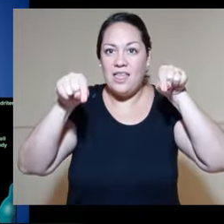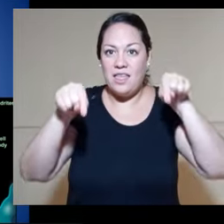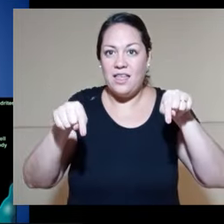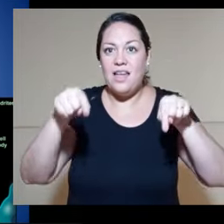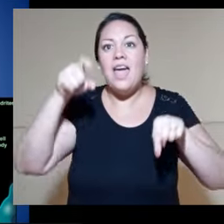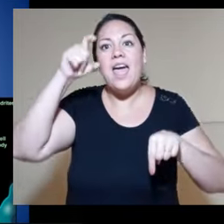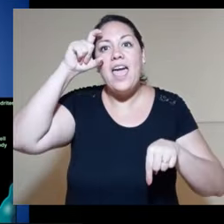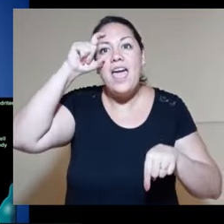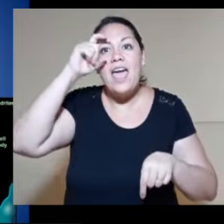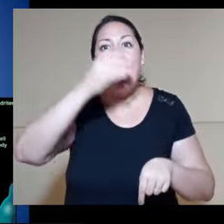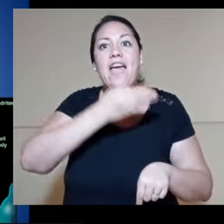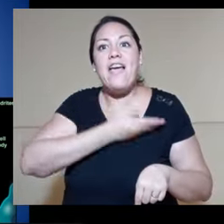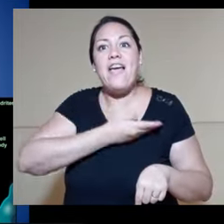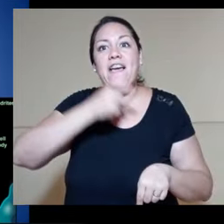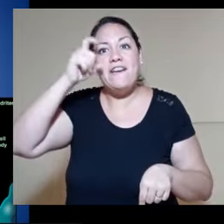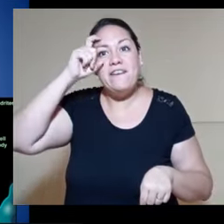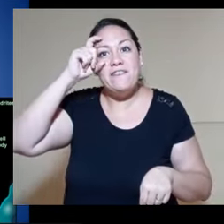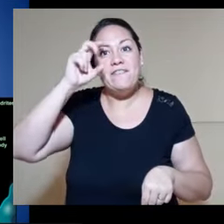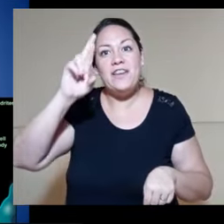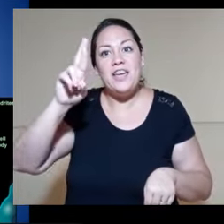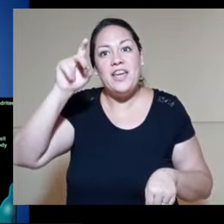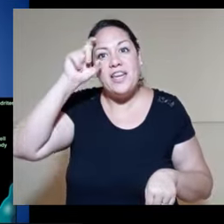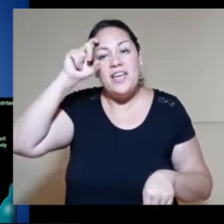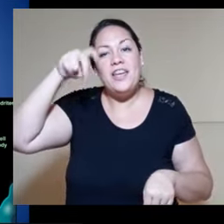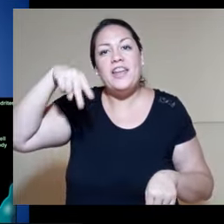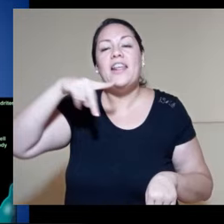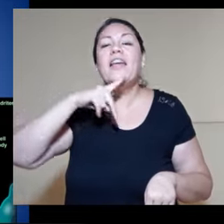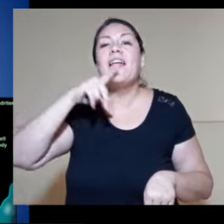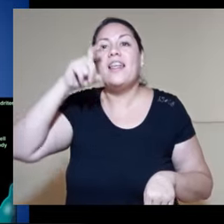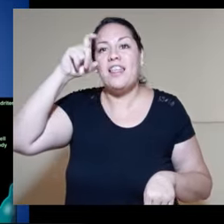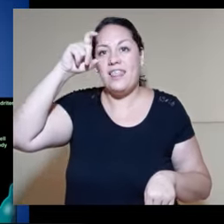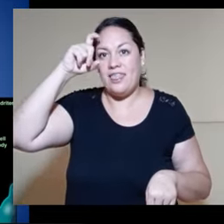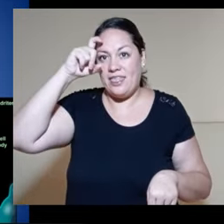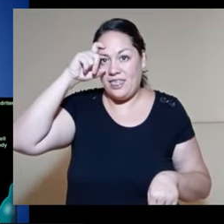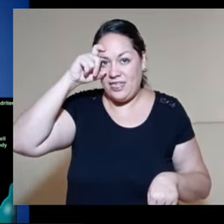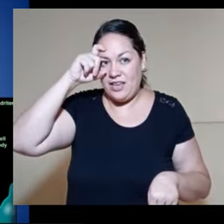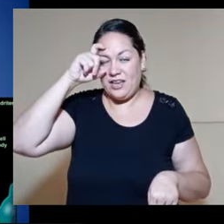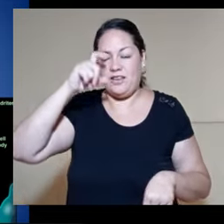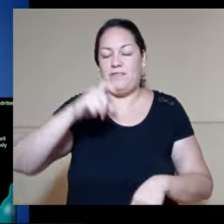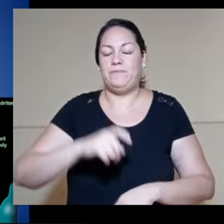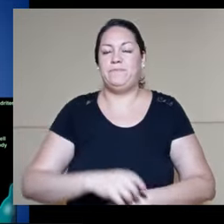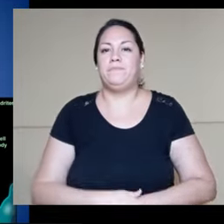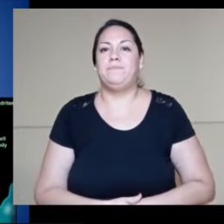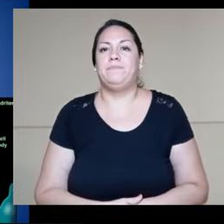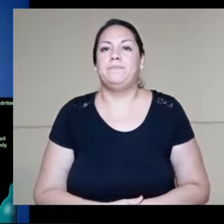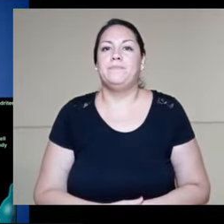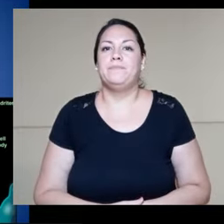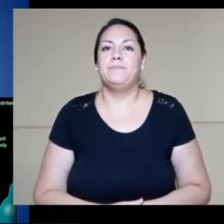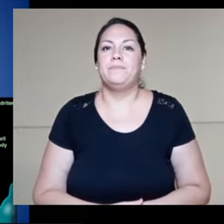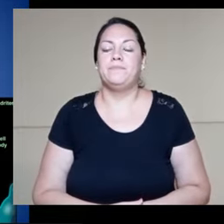del sistema nervioso, es decir, de la corteza cerebral, de lo más alto, ¿no es cierto?, y